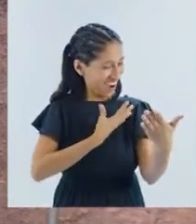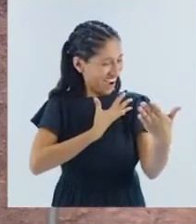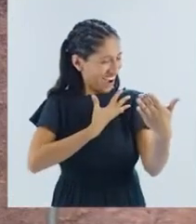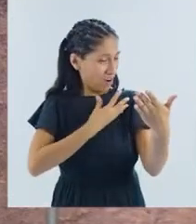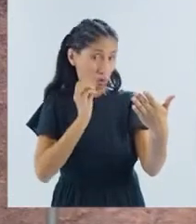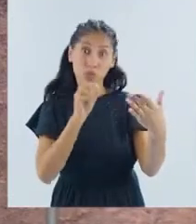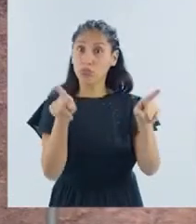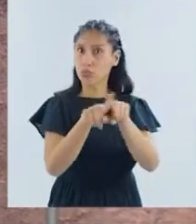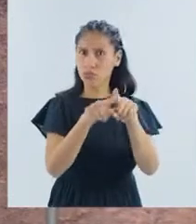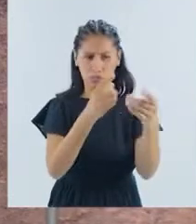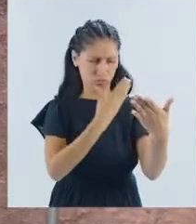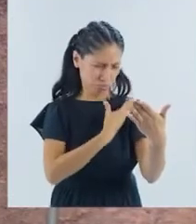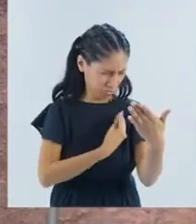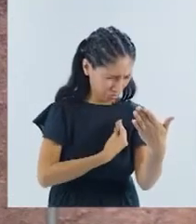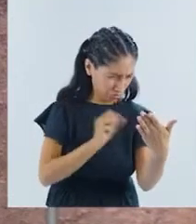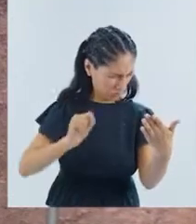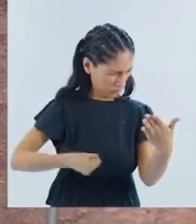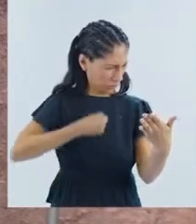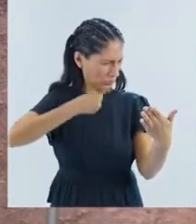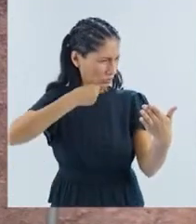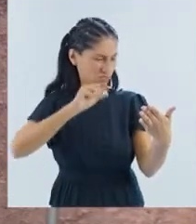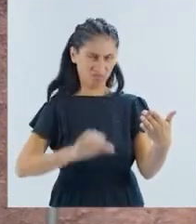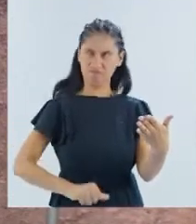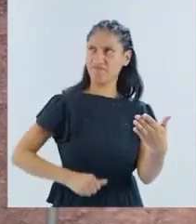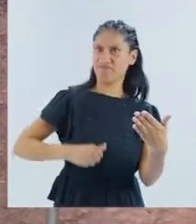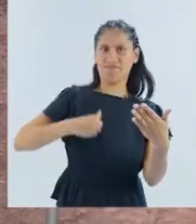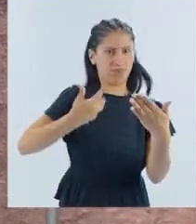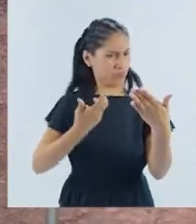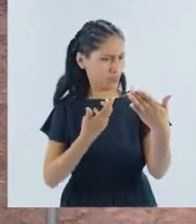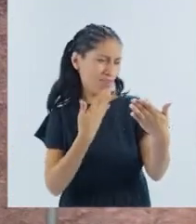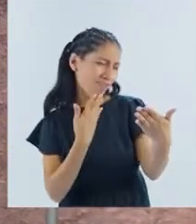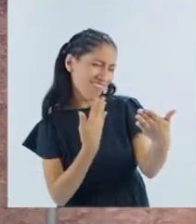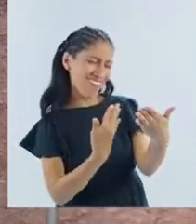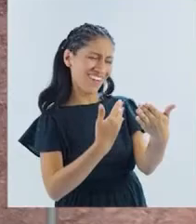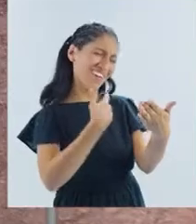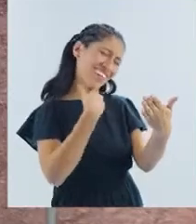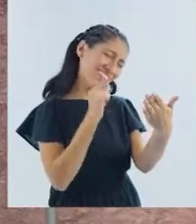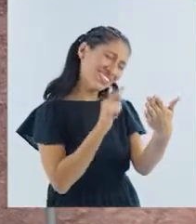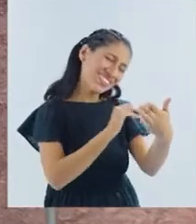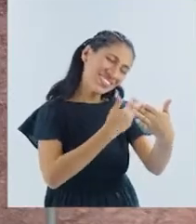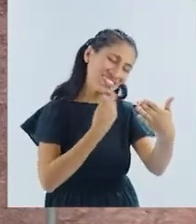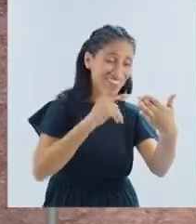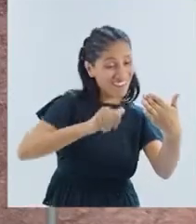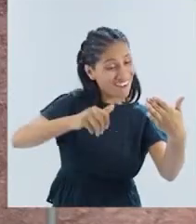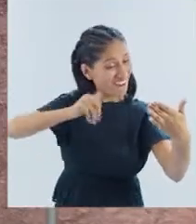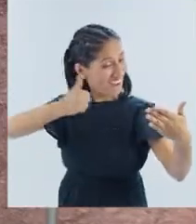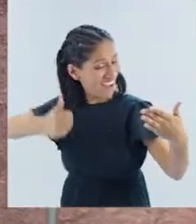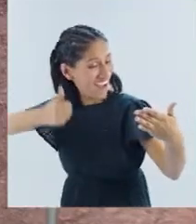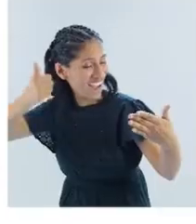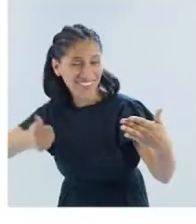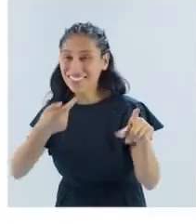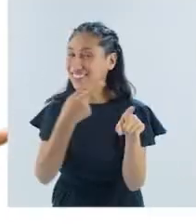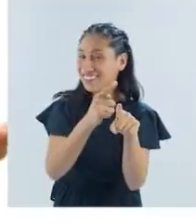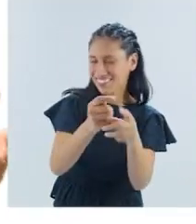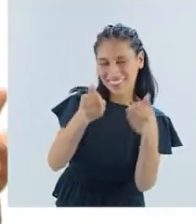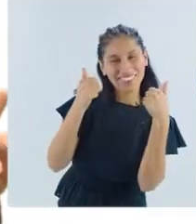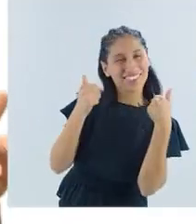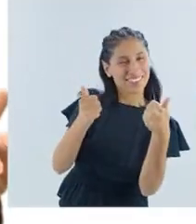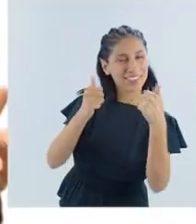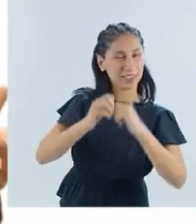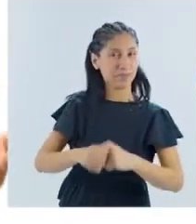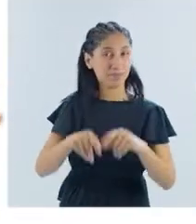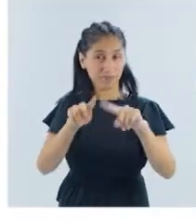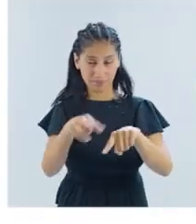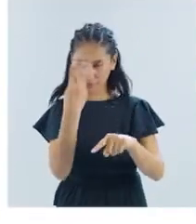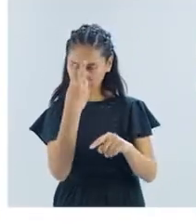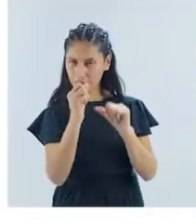alegría, tristeza, indignación, orgullo, agradecimiento, solidaridad, etc. Excelente,